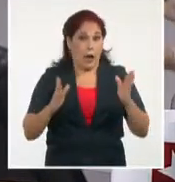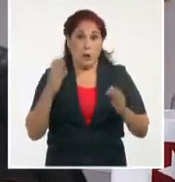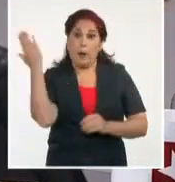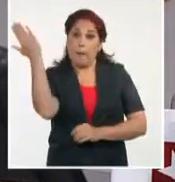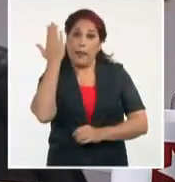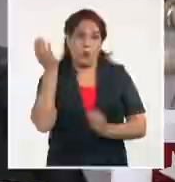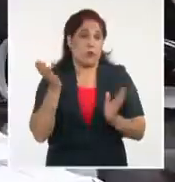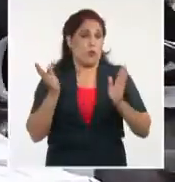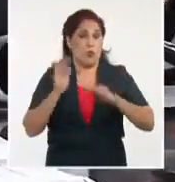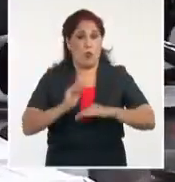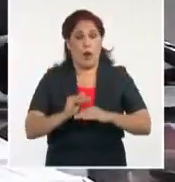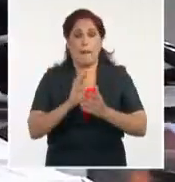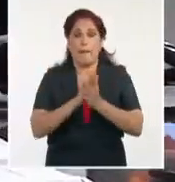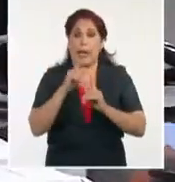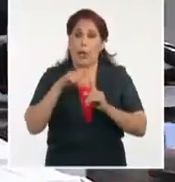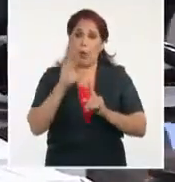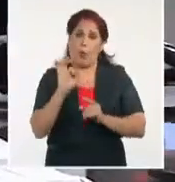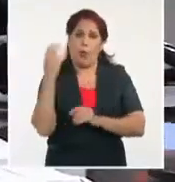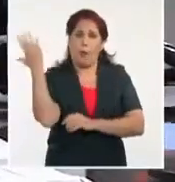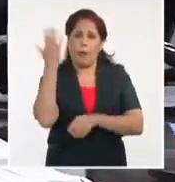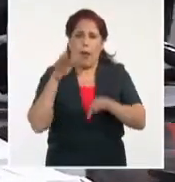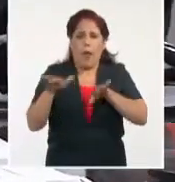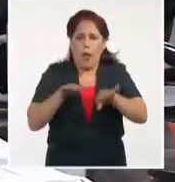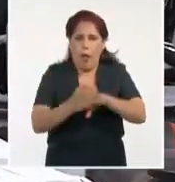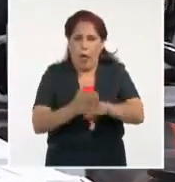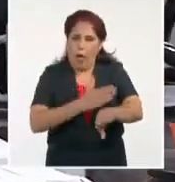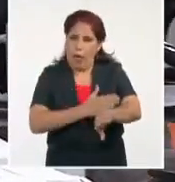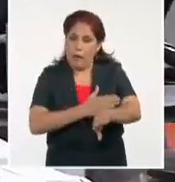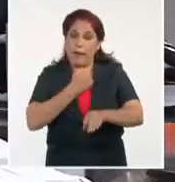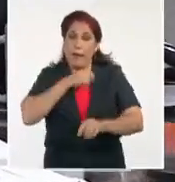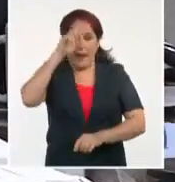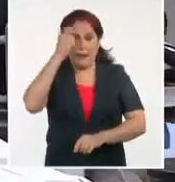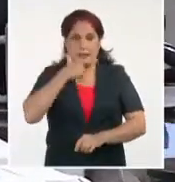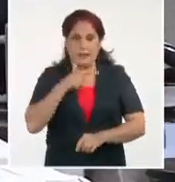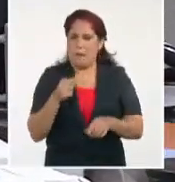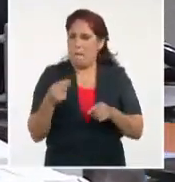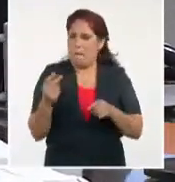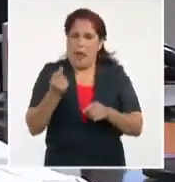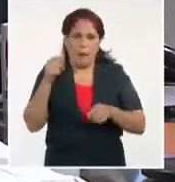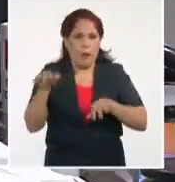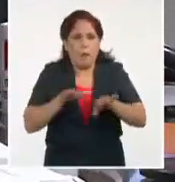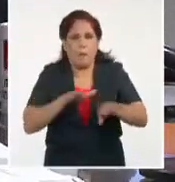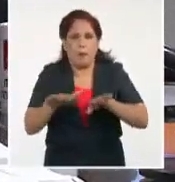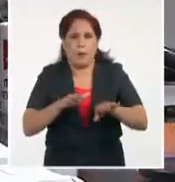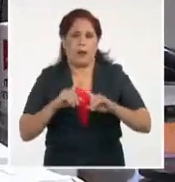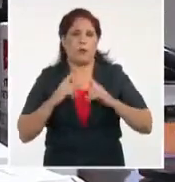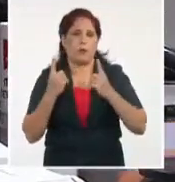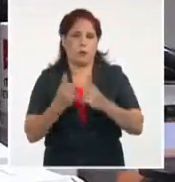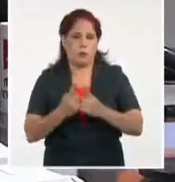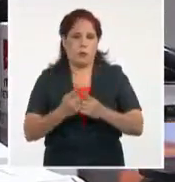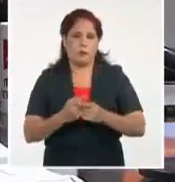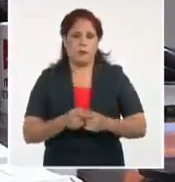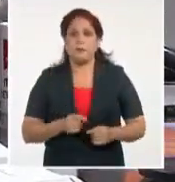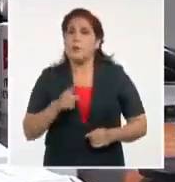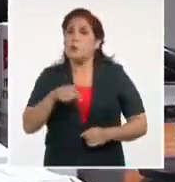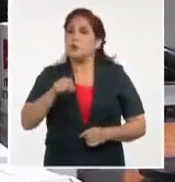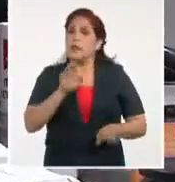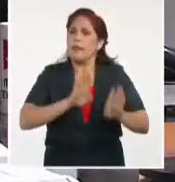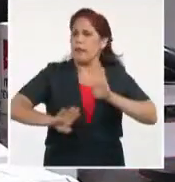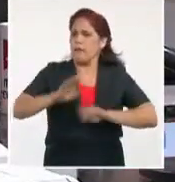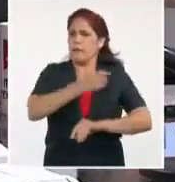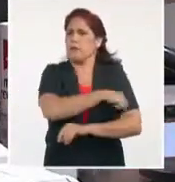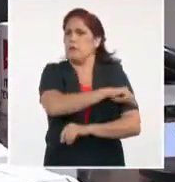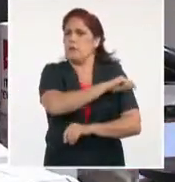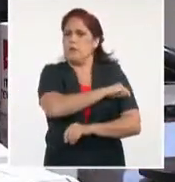se hace en toda la dimensión, Elsa puso a prueba todo el sistema. ¿Qué valoración tiene nuestra defensa civil de lo